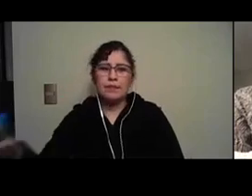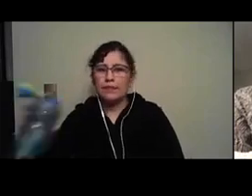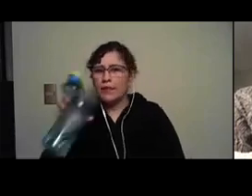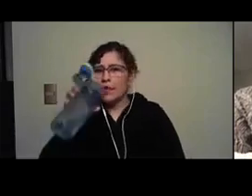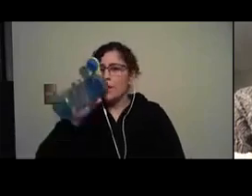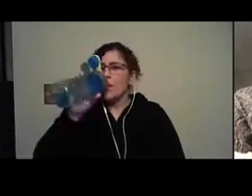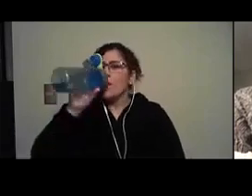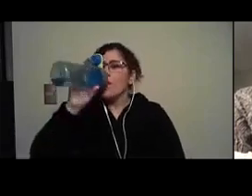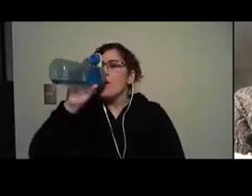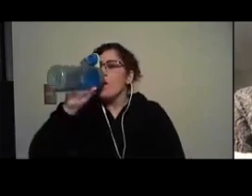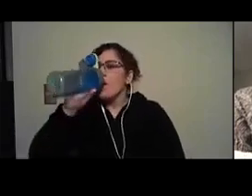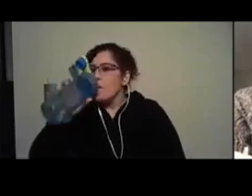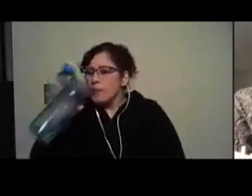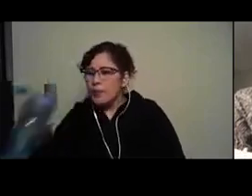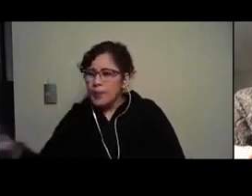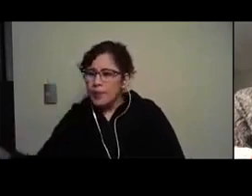Romina Cabrera